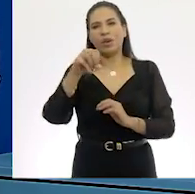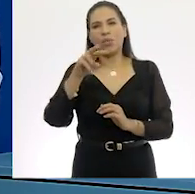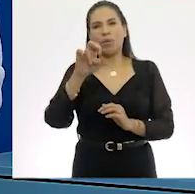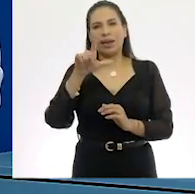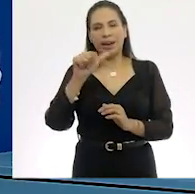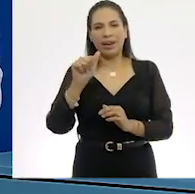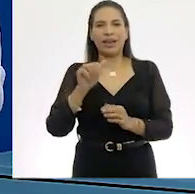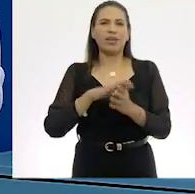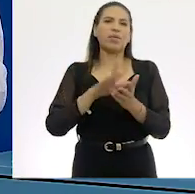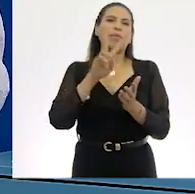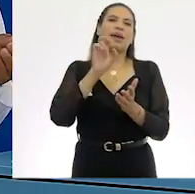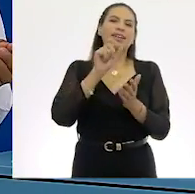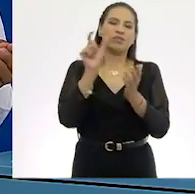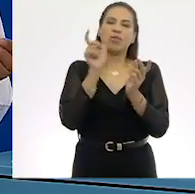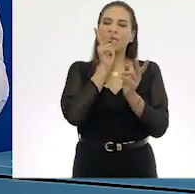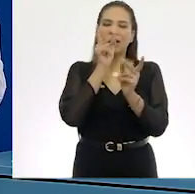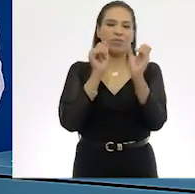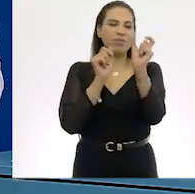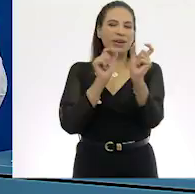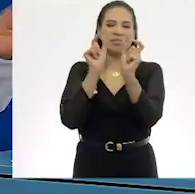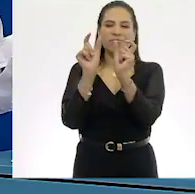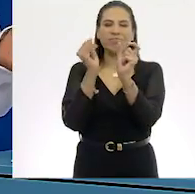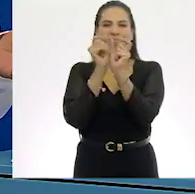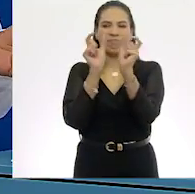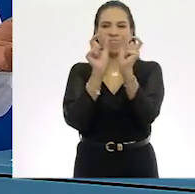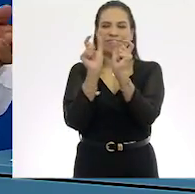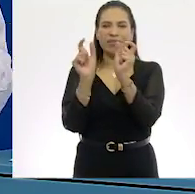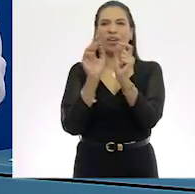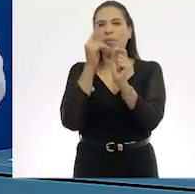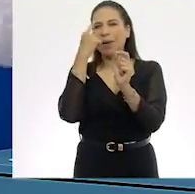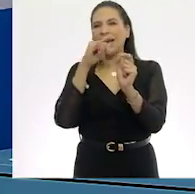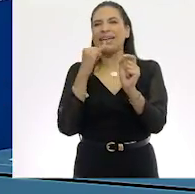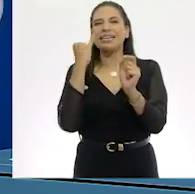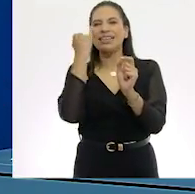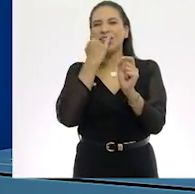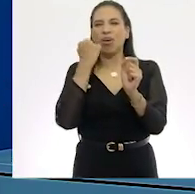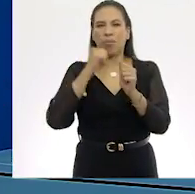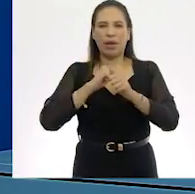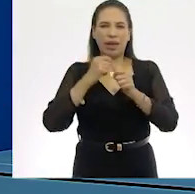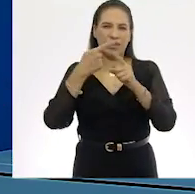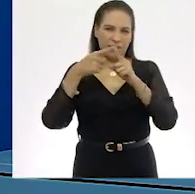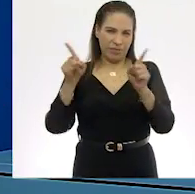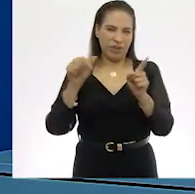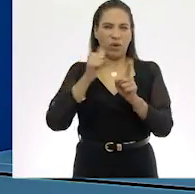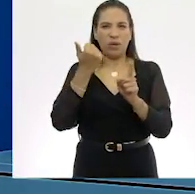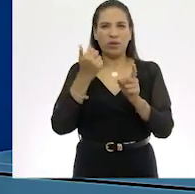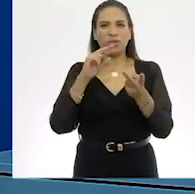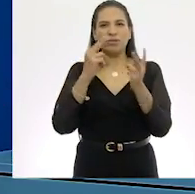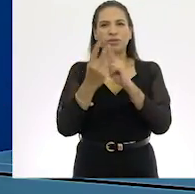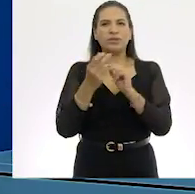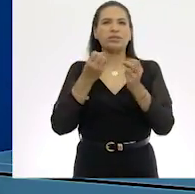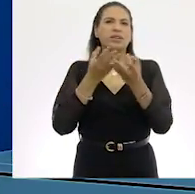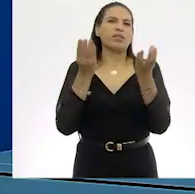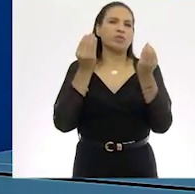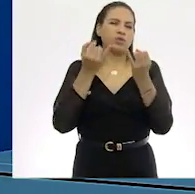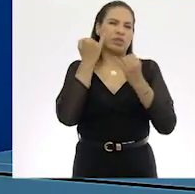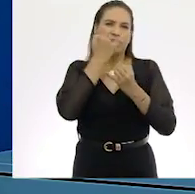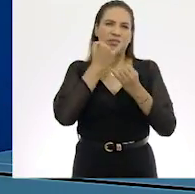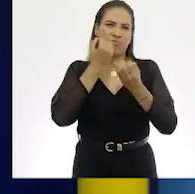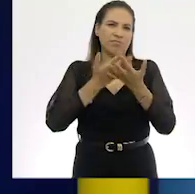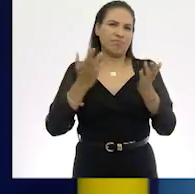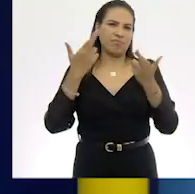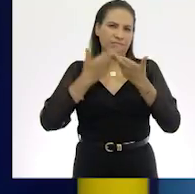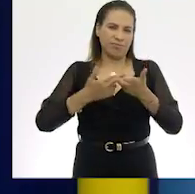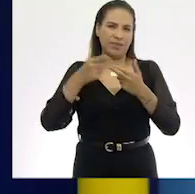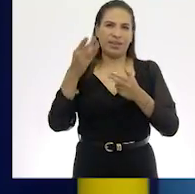a verso y la traducción de un texto de un idioma a otro. ¿Sabías que, por ejemplo, la Biblia ha sido traducida en muchos idiomas? Sí, maestro, que es el libro